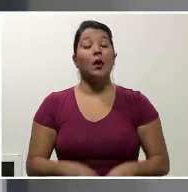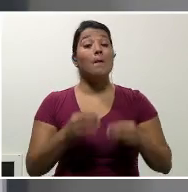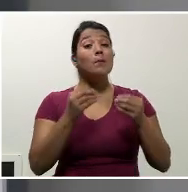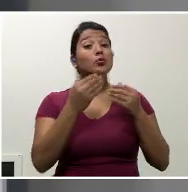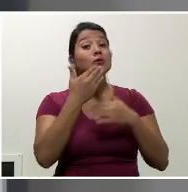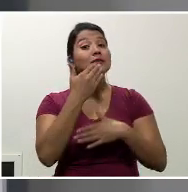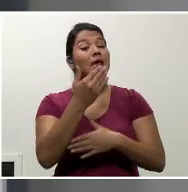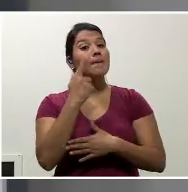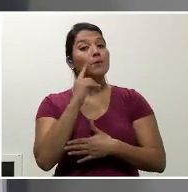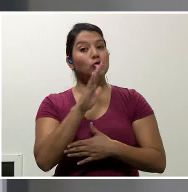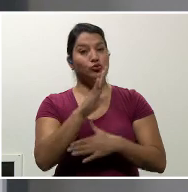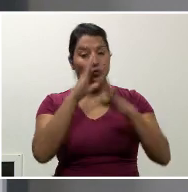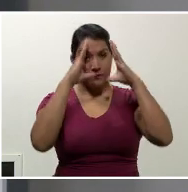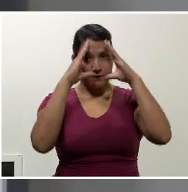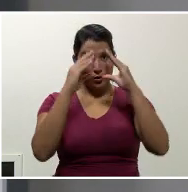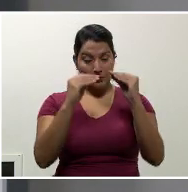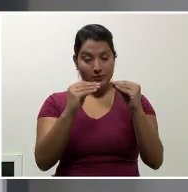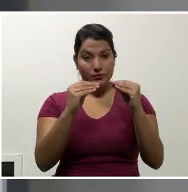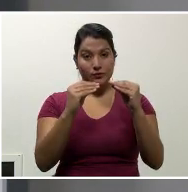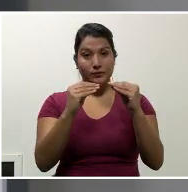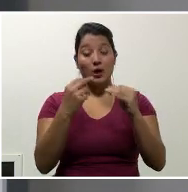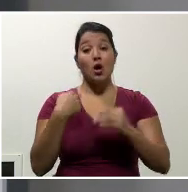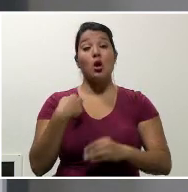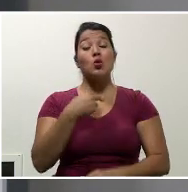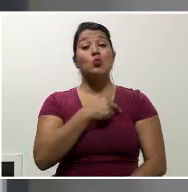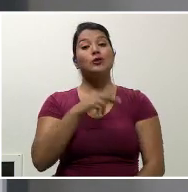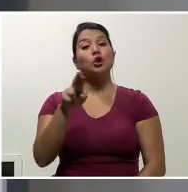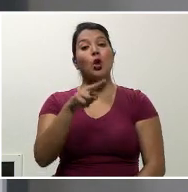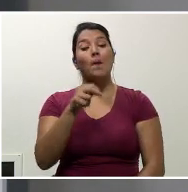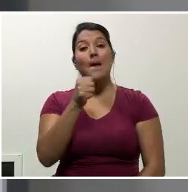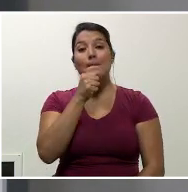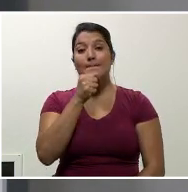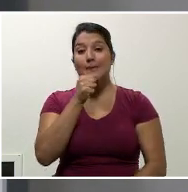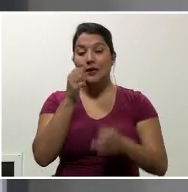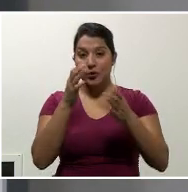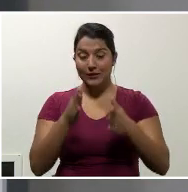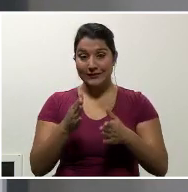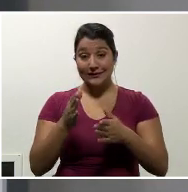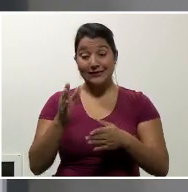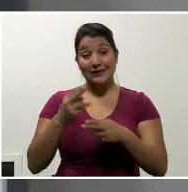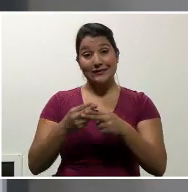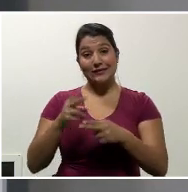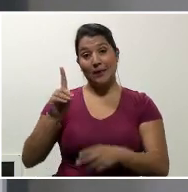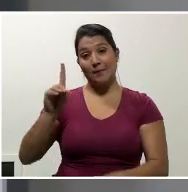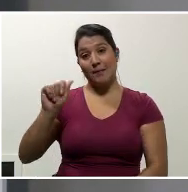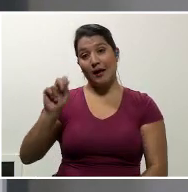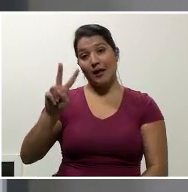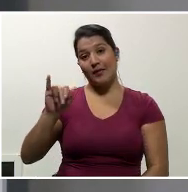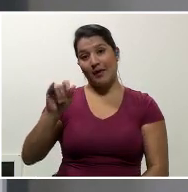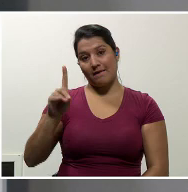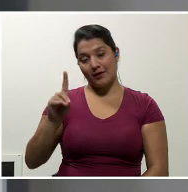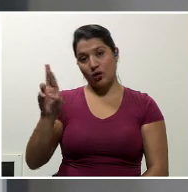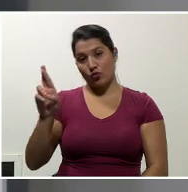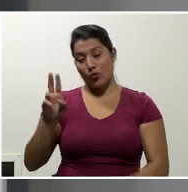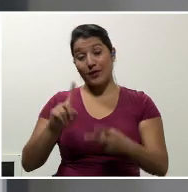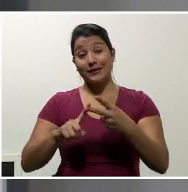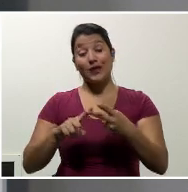por esta información, David Roversi, nuestro compañero periodista David Roversi, y el doctor Marco